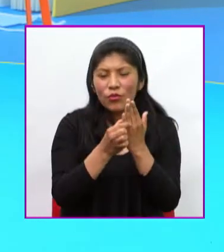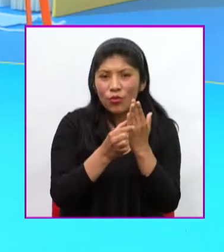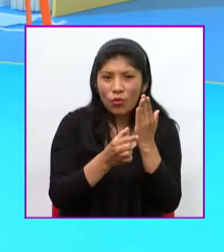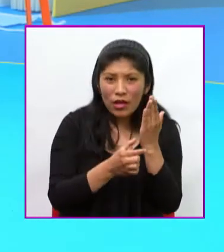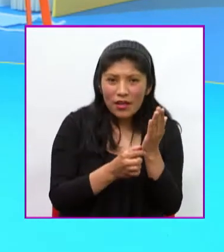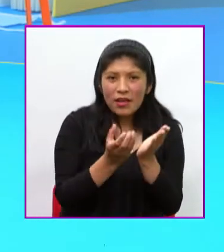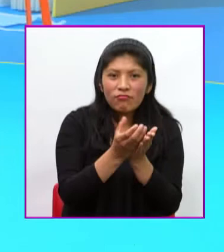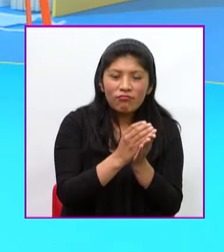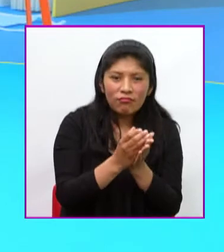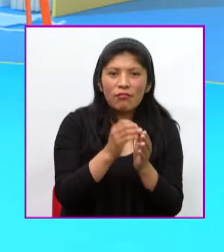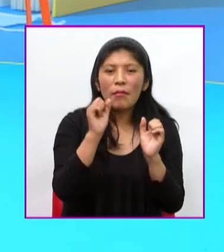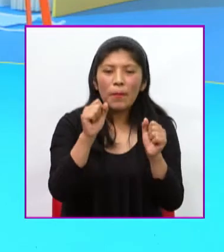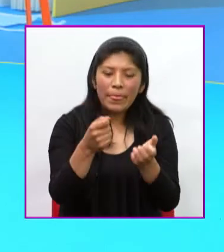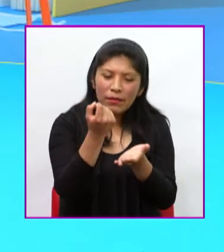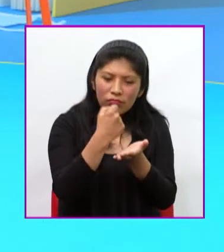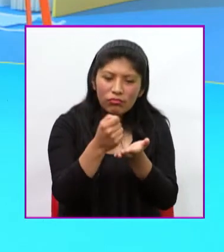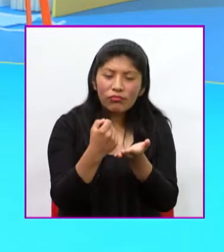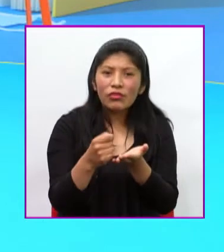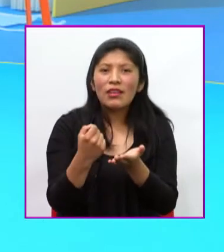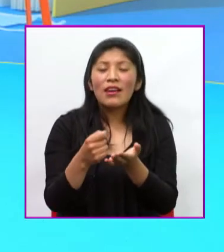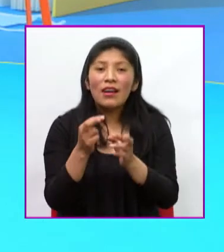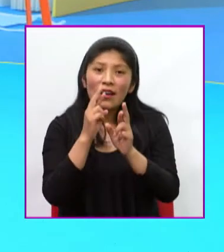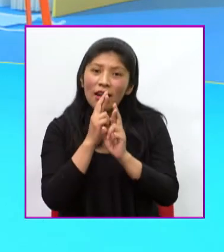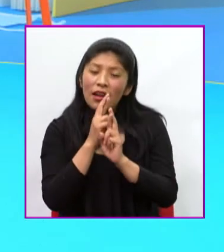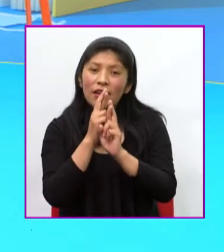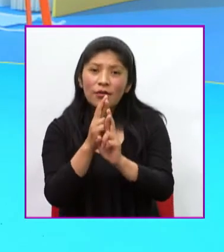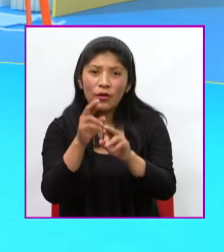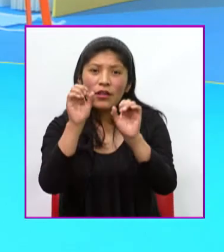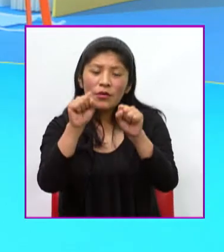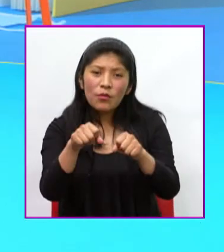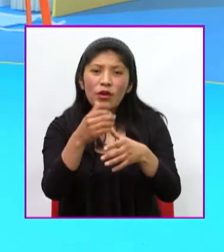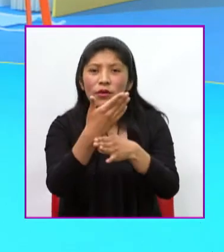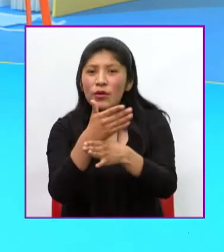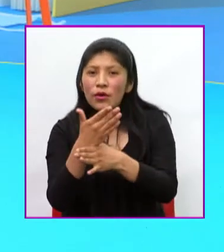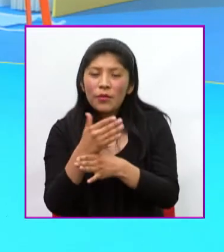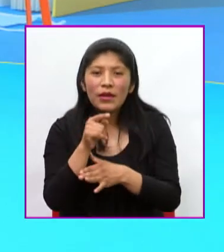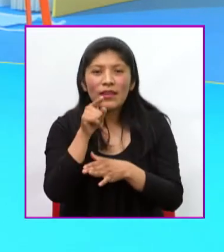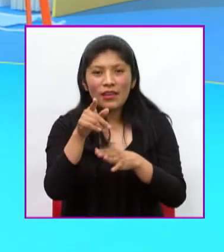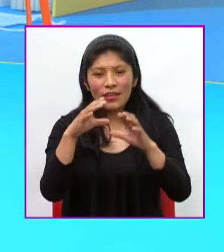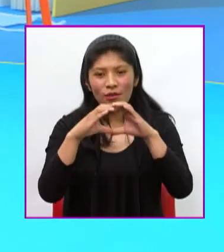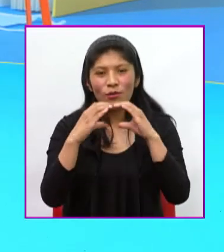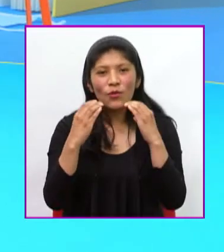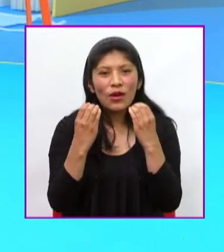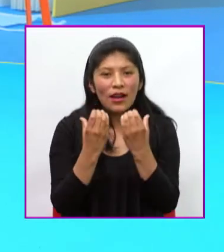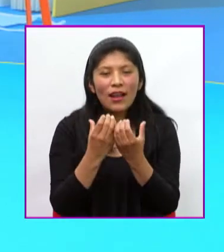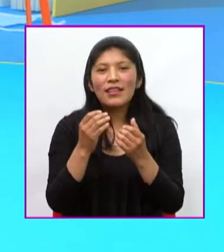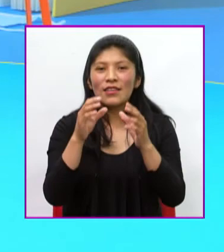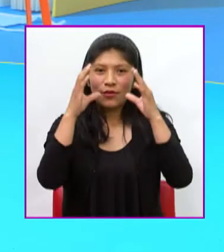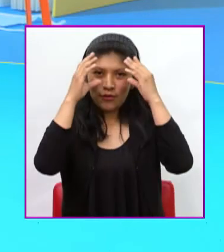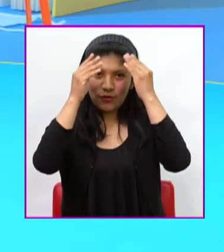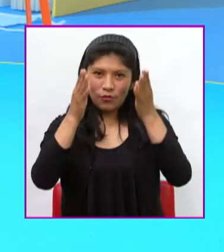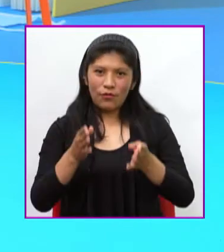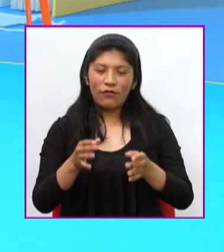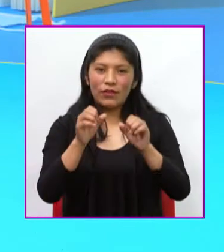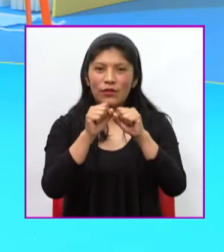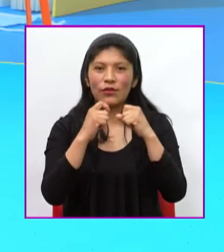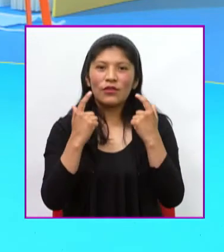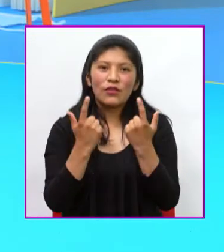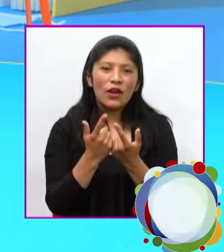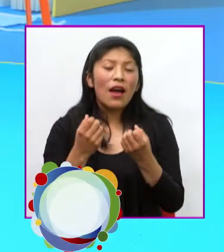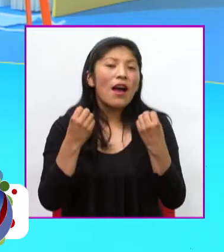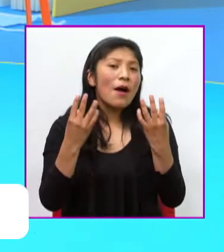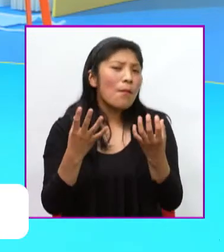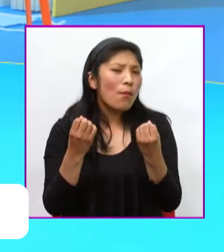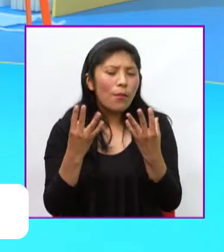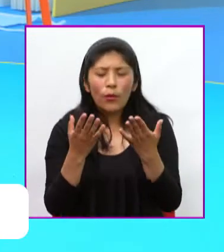Las respuestas, compártelas en tu clase con tu profesor o profesora de sociales. Hay muchas